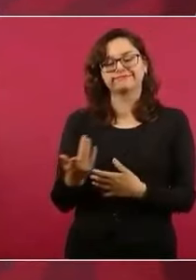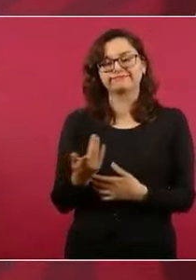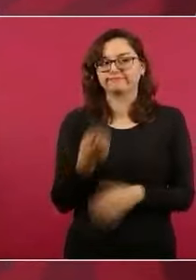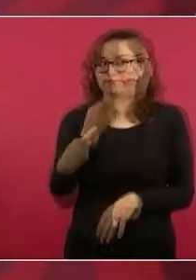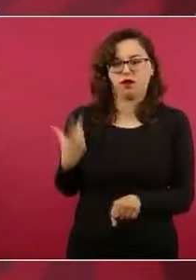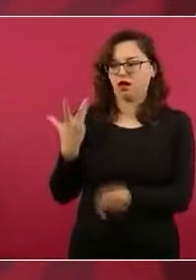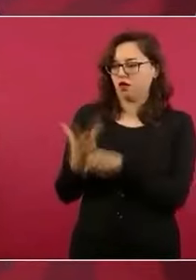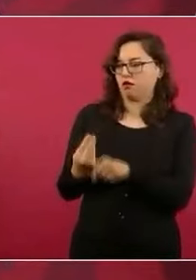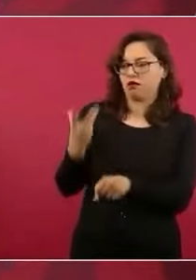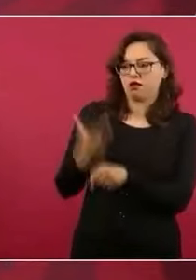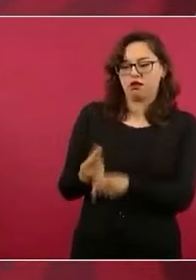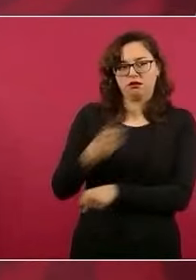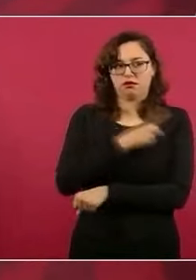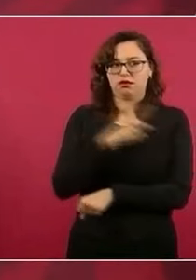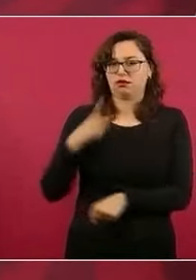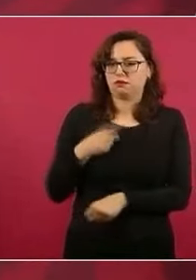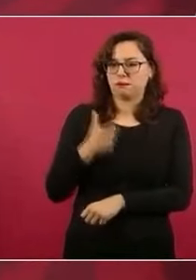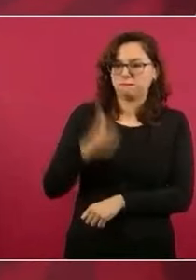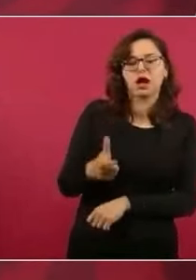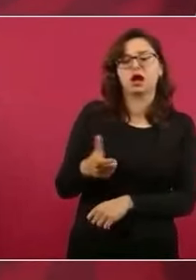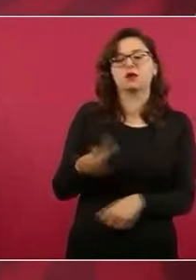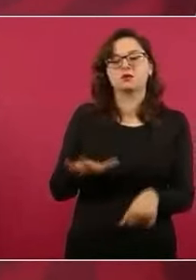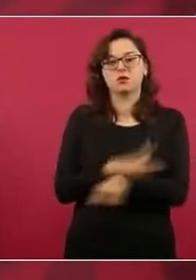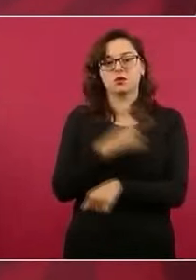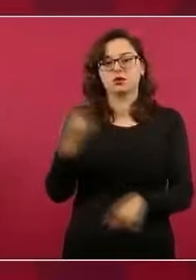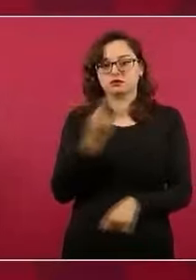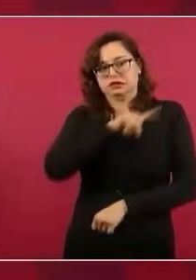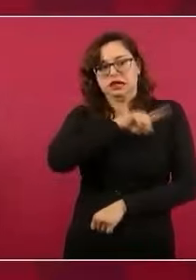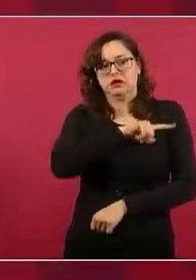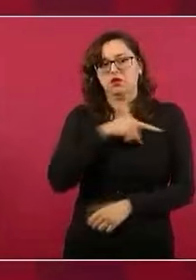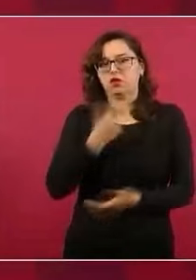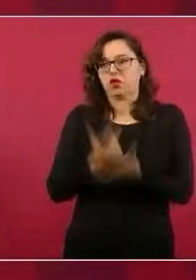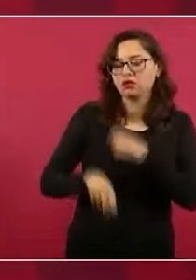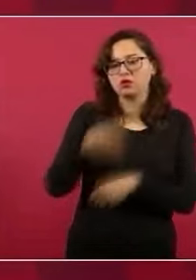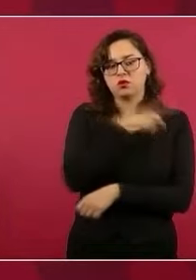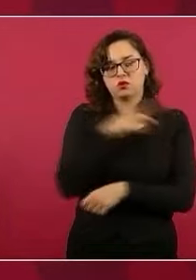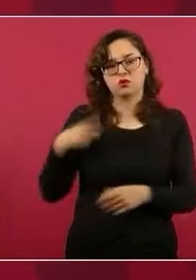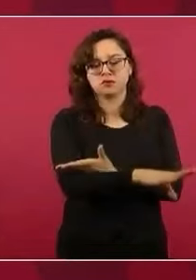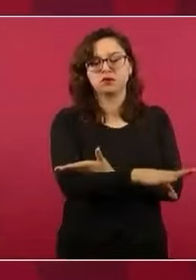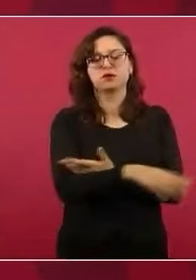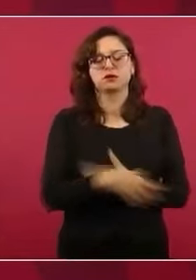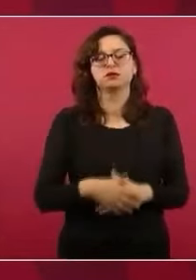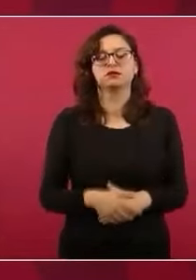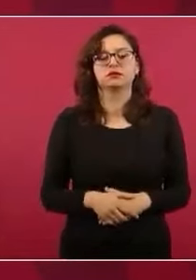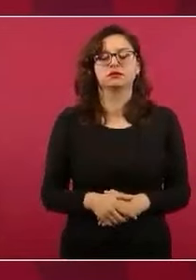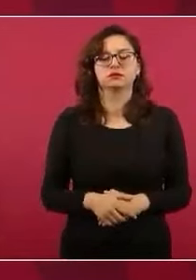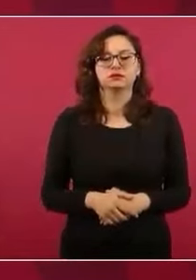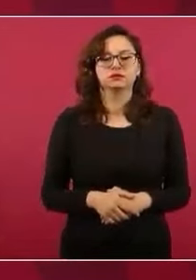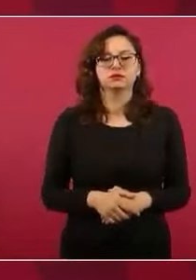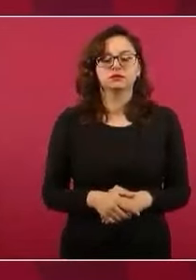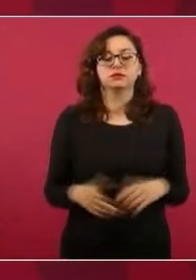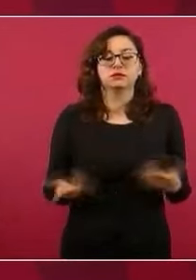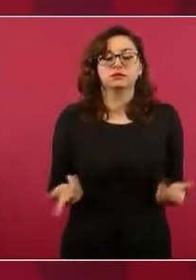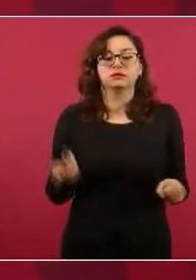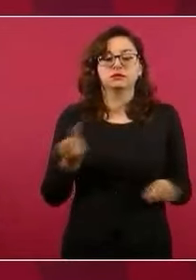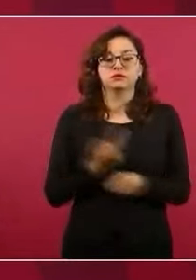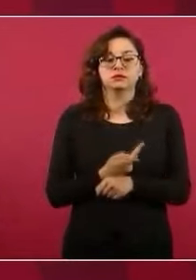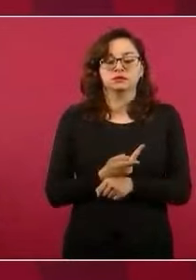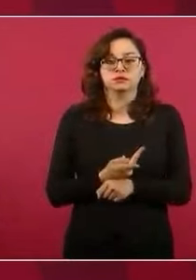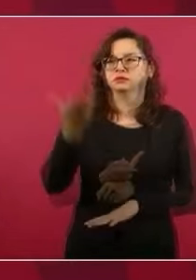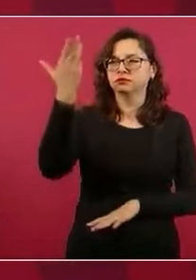de evitar daños a la salud es lo que más nos importa, porque cuando sucedió esto se creó